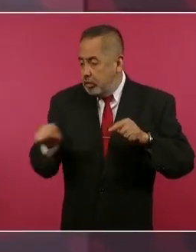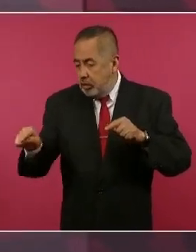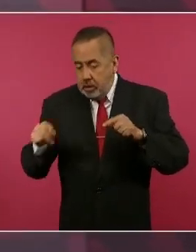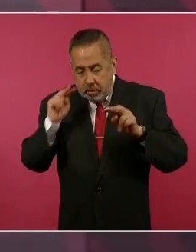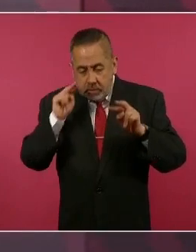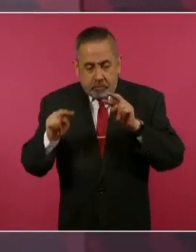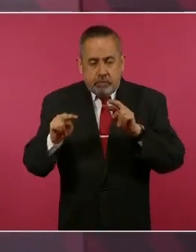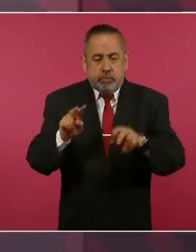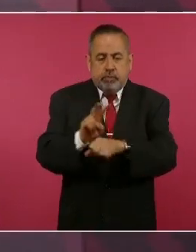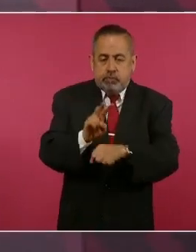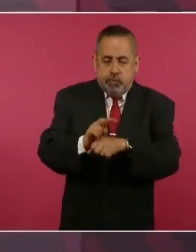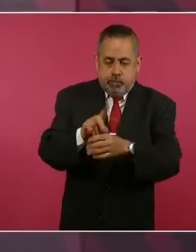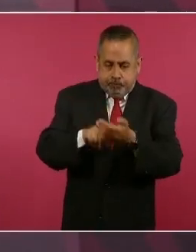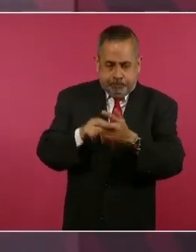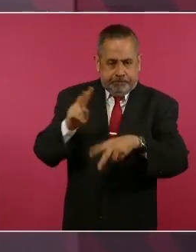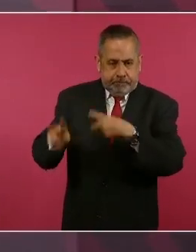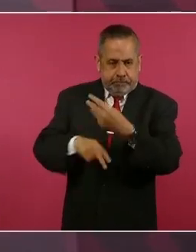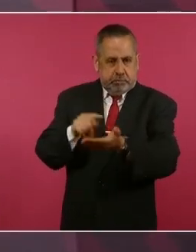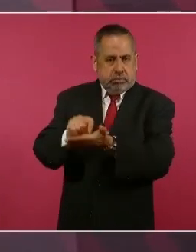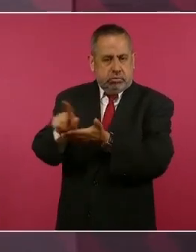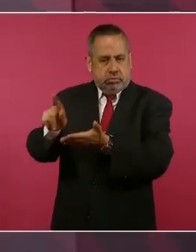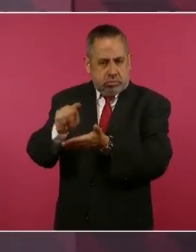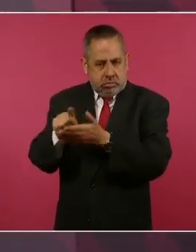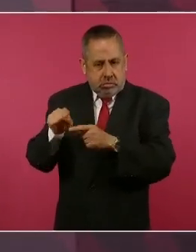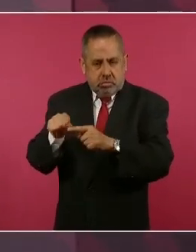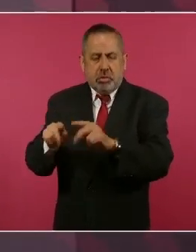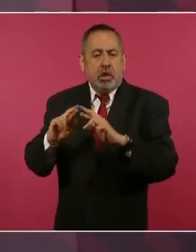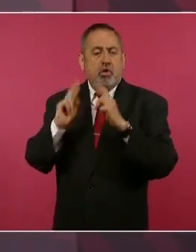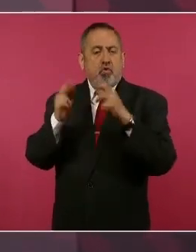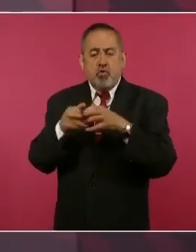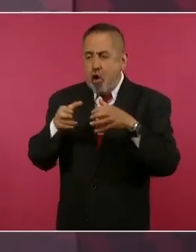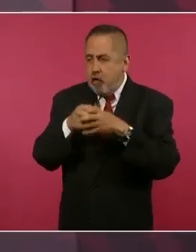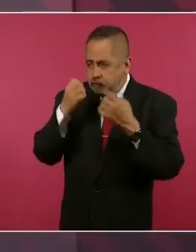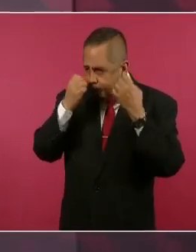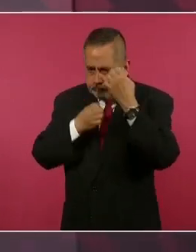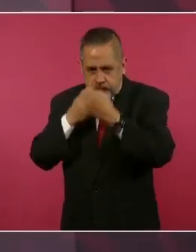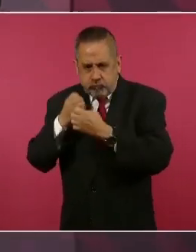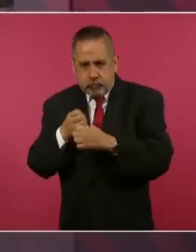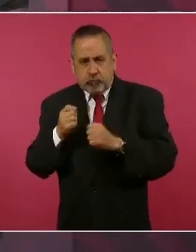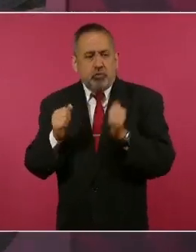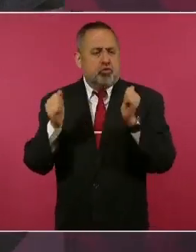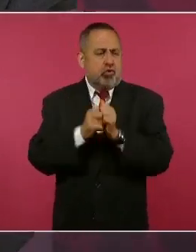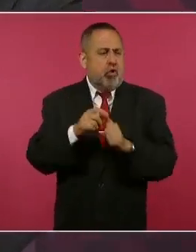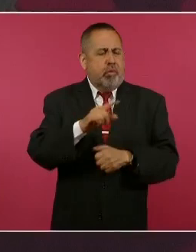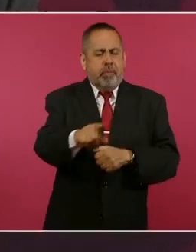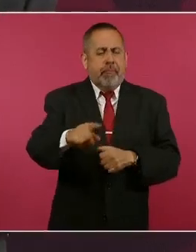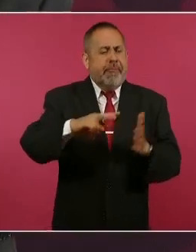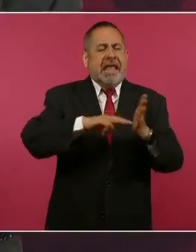Estuve en Tapachula, en una reunión de evaluación con constructores